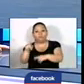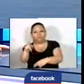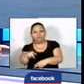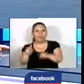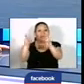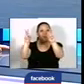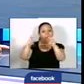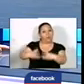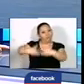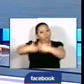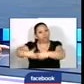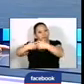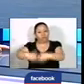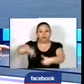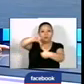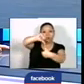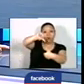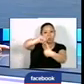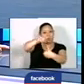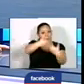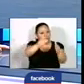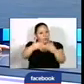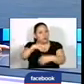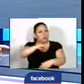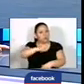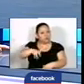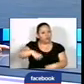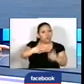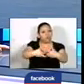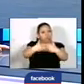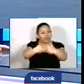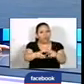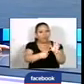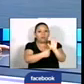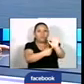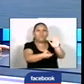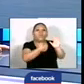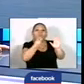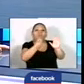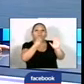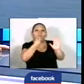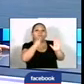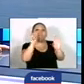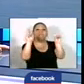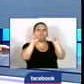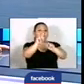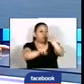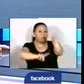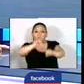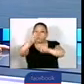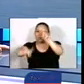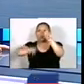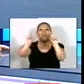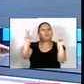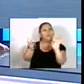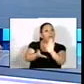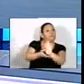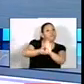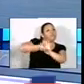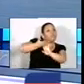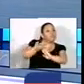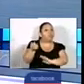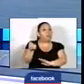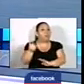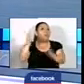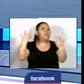Comercio del Istmo Centroamericano presentaron los resultados de una encuesta regional sobre la reactivación económica luego del confinamiento por el